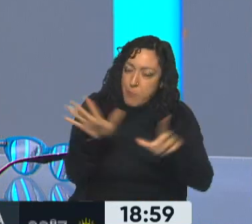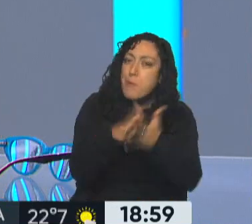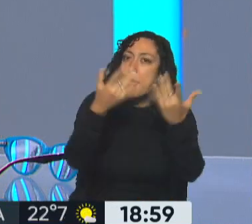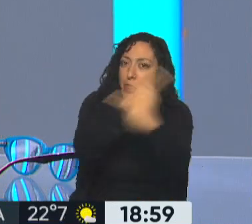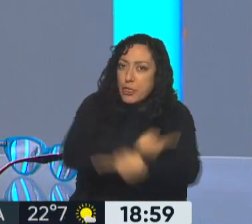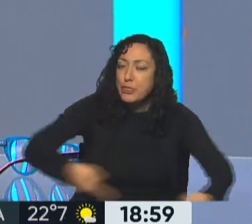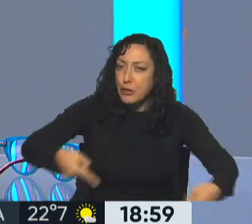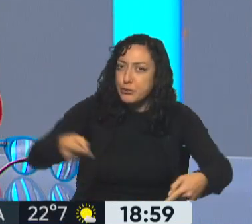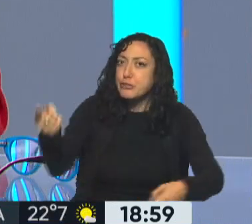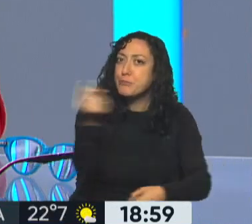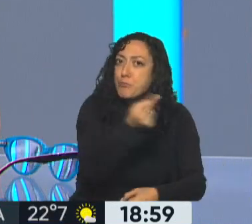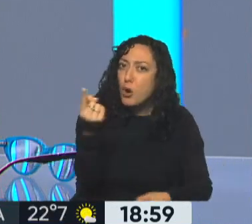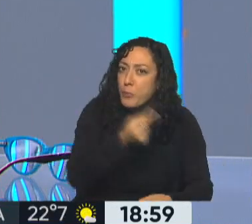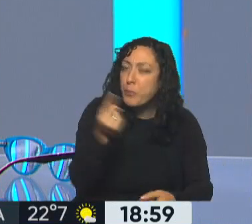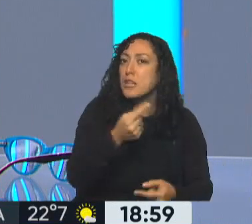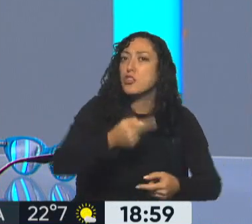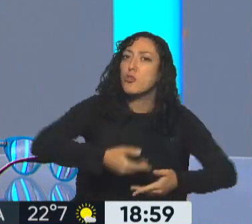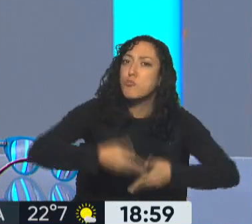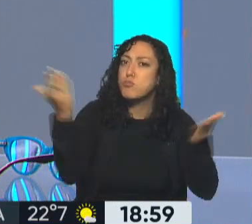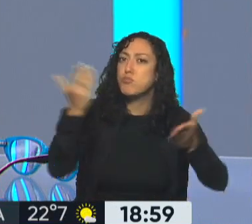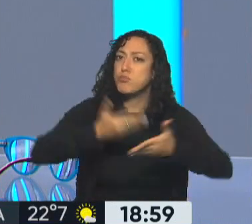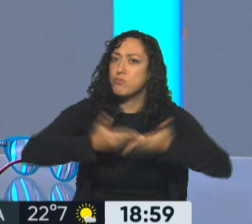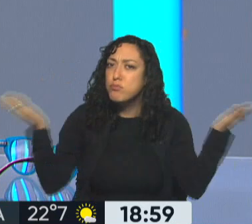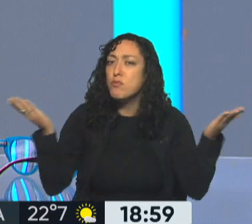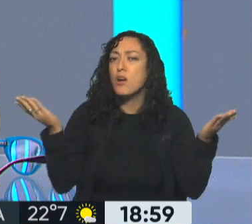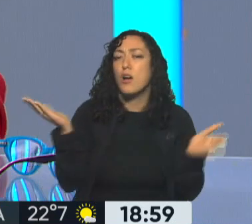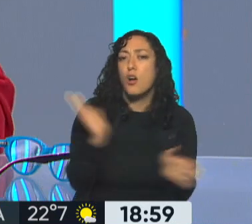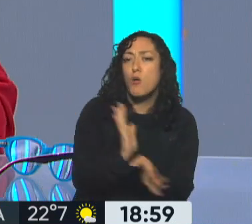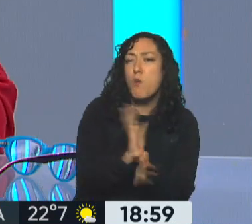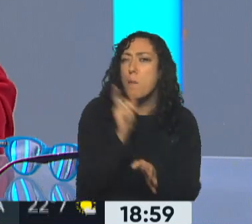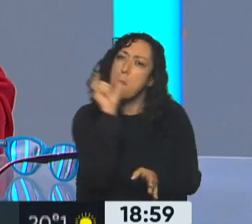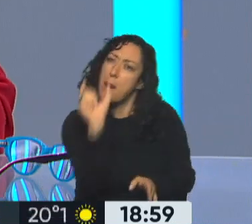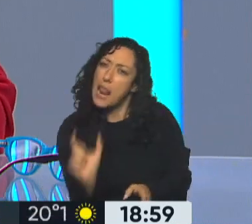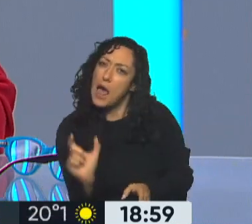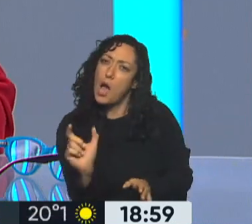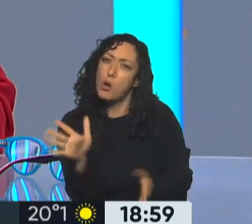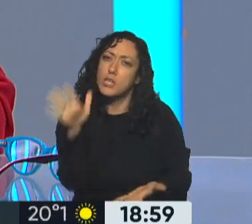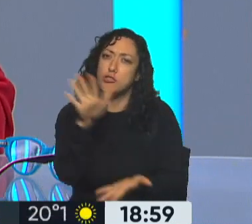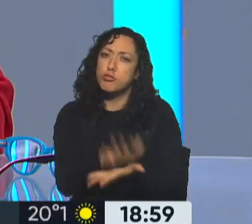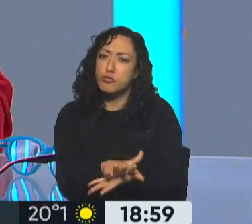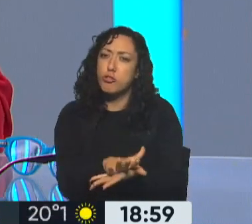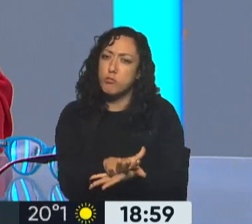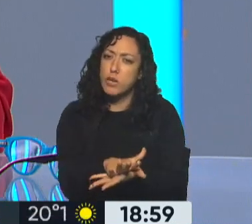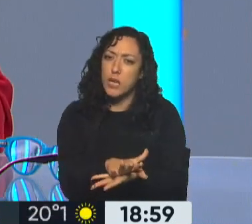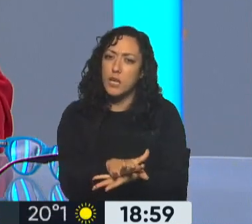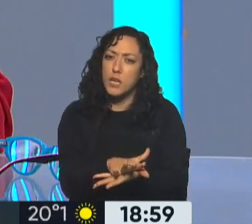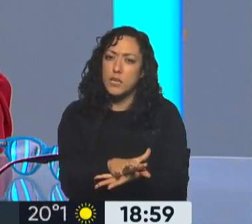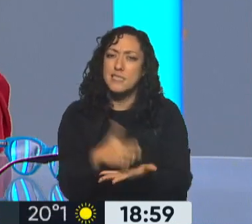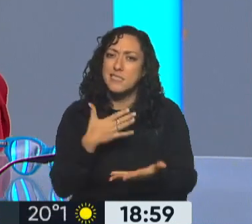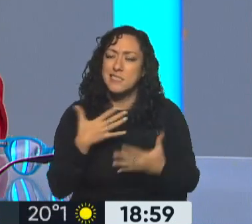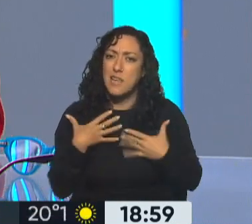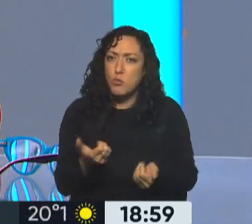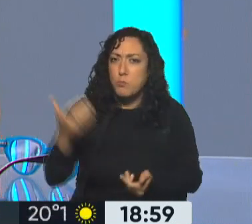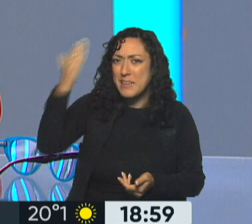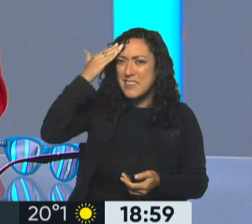comunicación, cuando se editorializa, se suelen hacer calificaciones que tienen que ver con problemáticas de salud